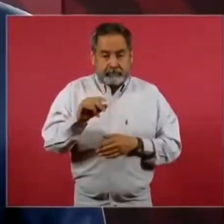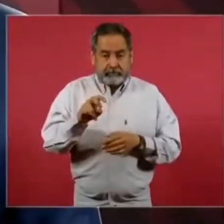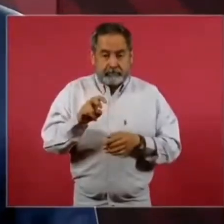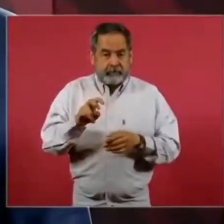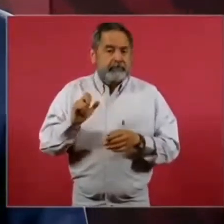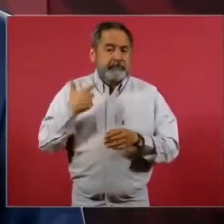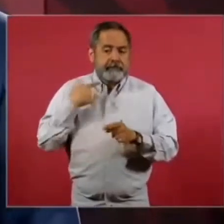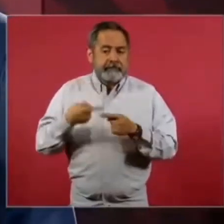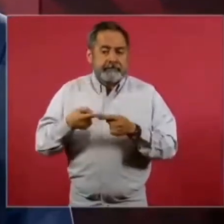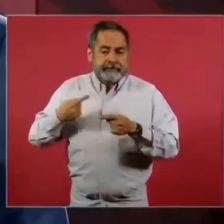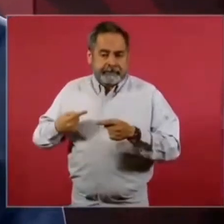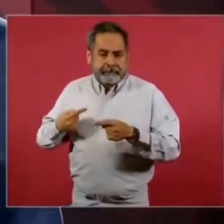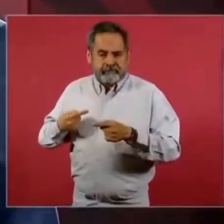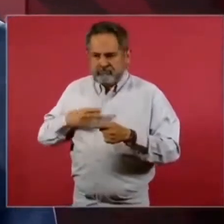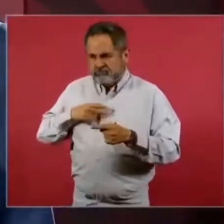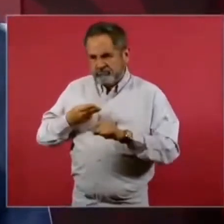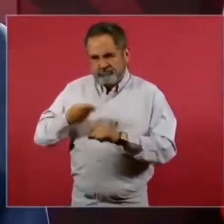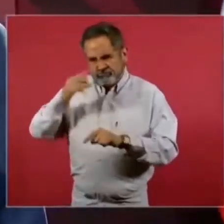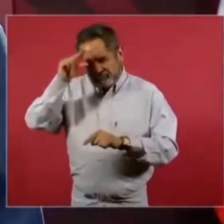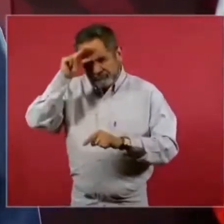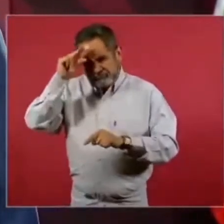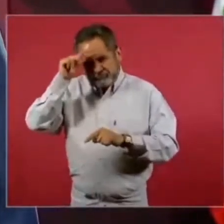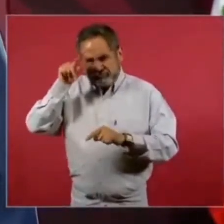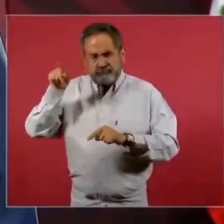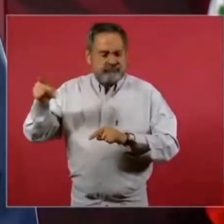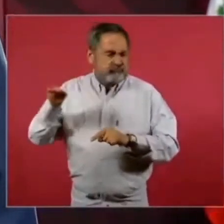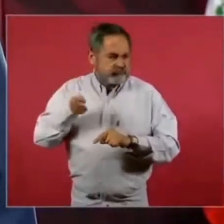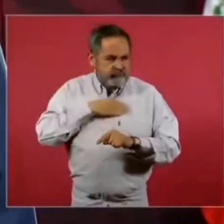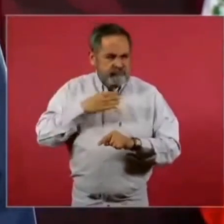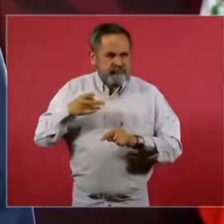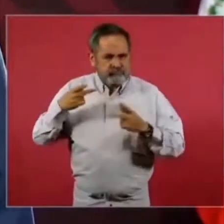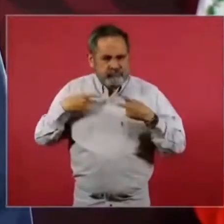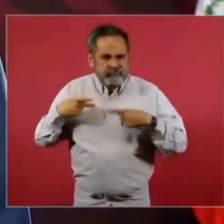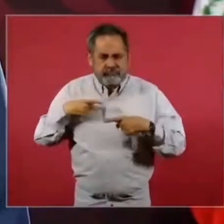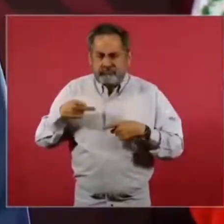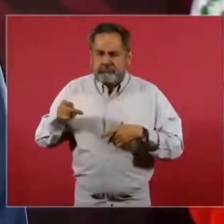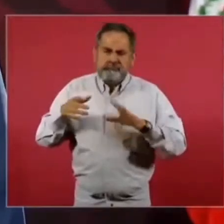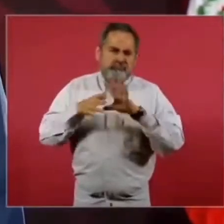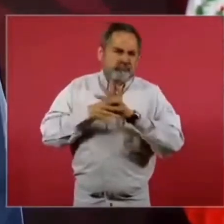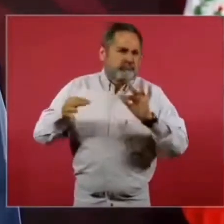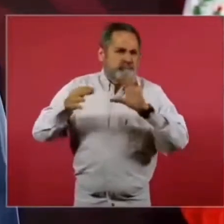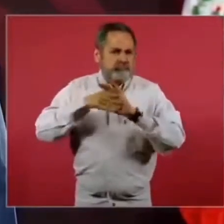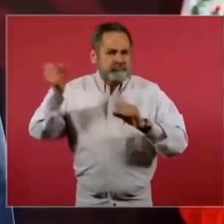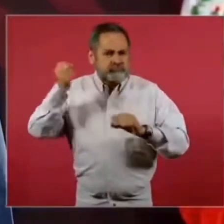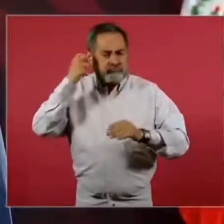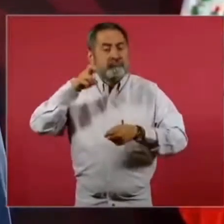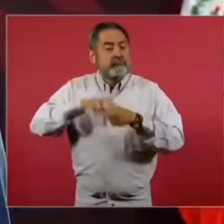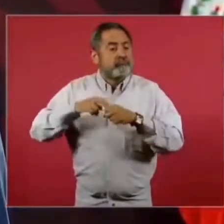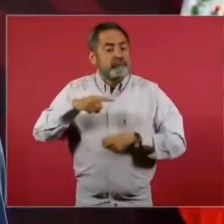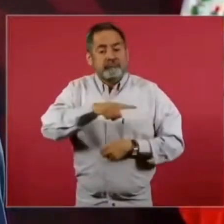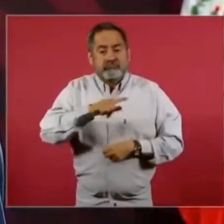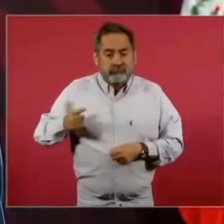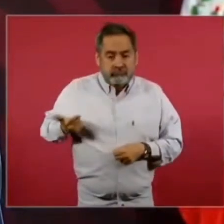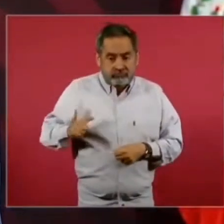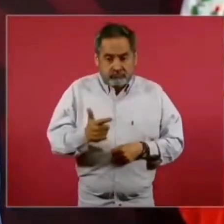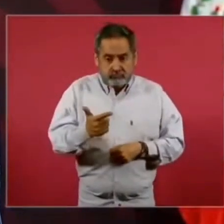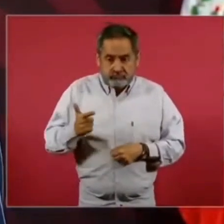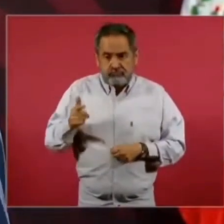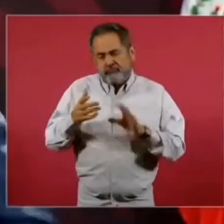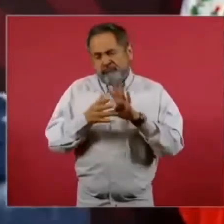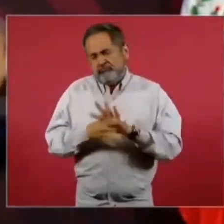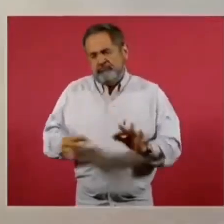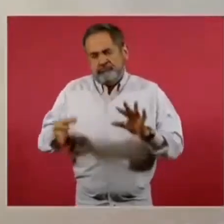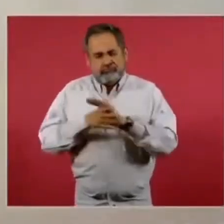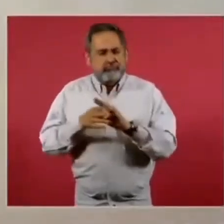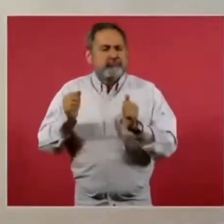muy inteligente este porque muy buen homilía ahí en Guanajuato y